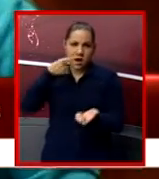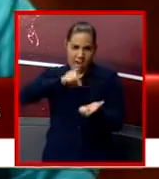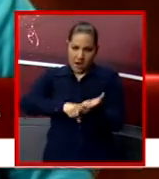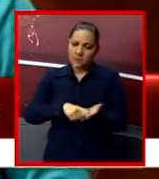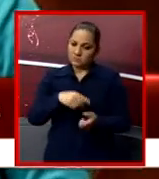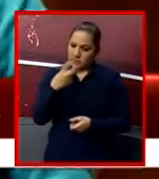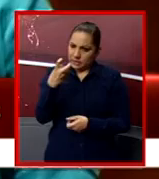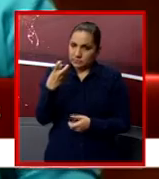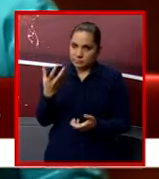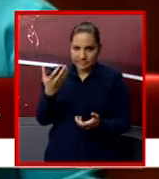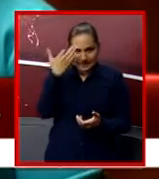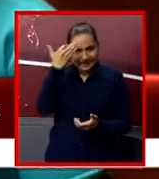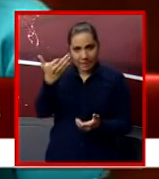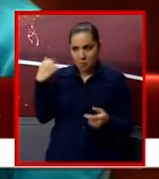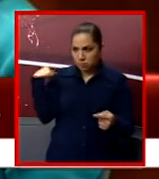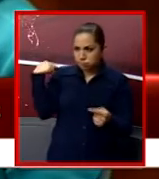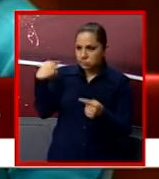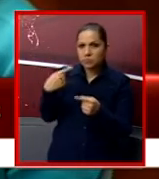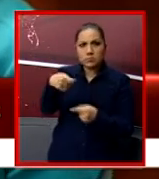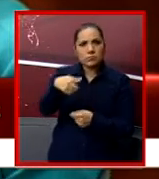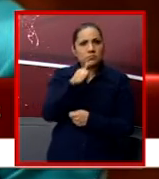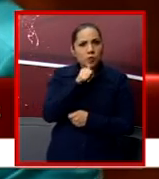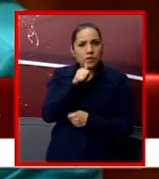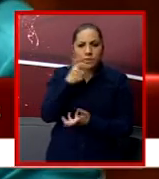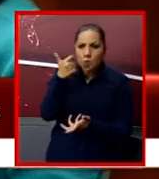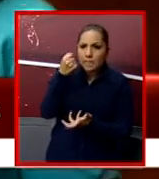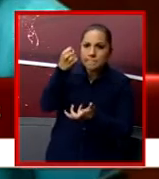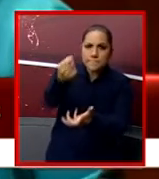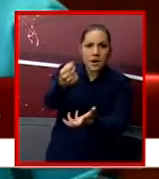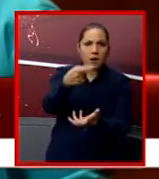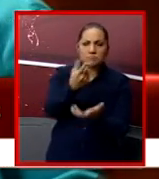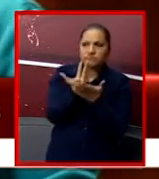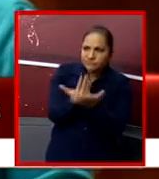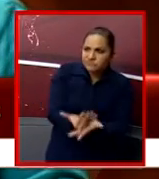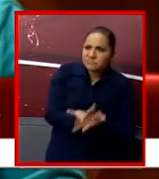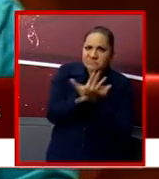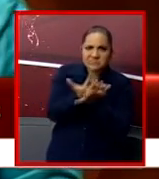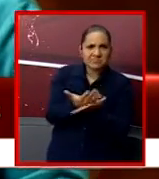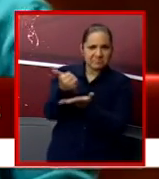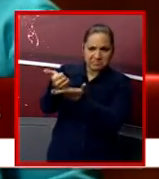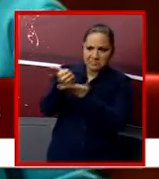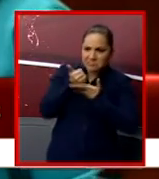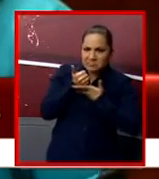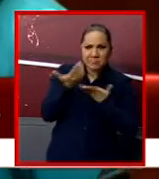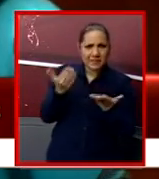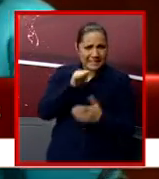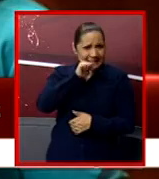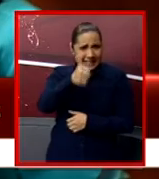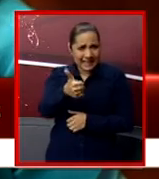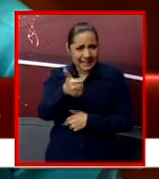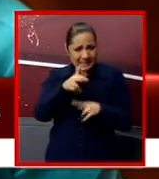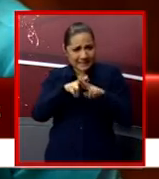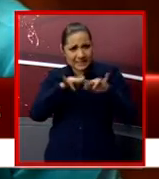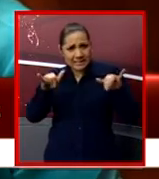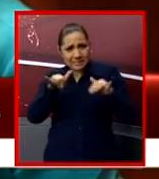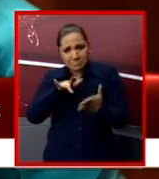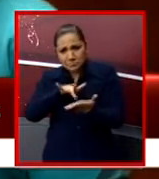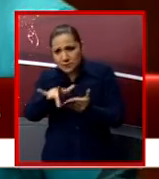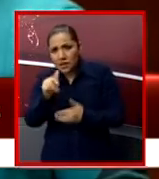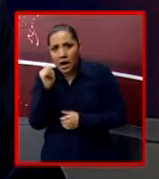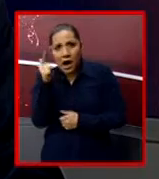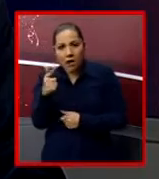lamentablemente al día de hoy no ha llegado la ayuda, ni siquiera les han tendido una